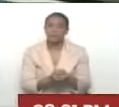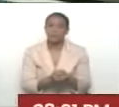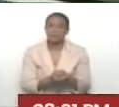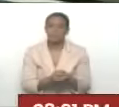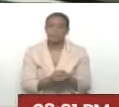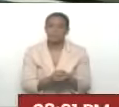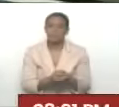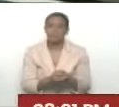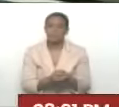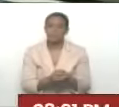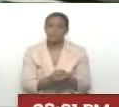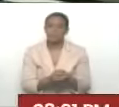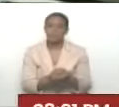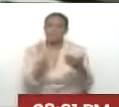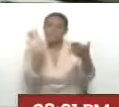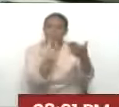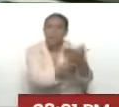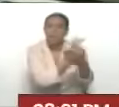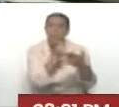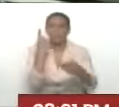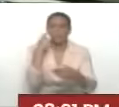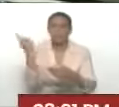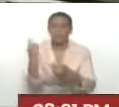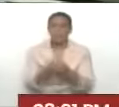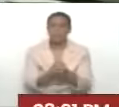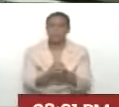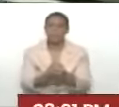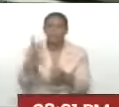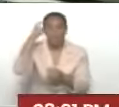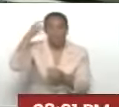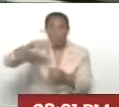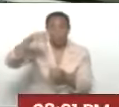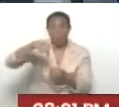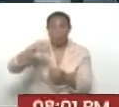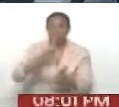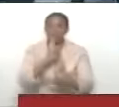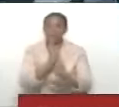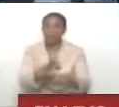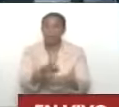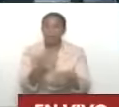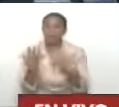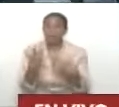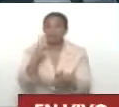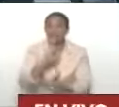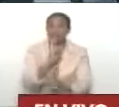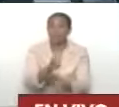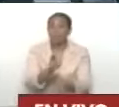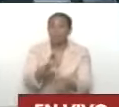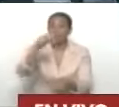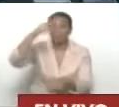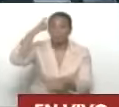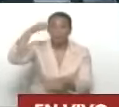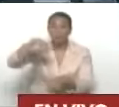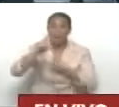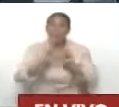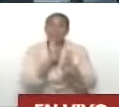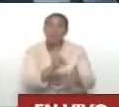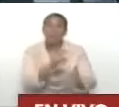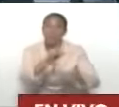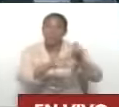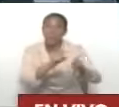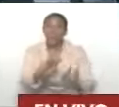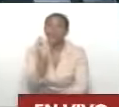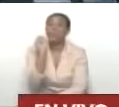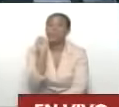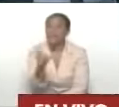Por favor, la otra. Esto salió el día de hoy. Sí. Está calientica. Está calientica. Por Telegram, por